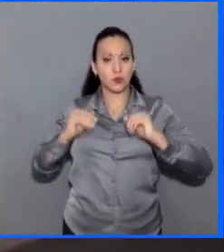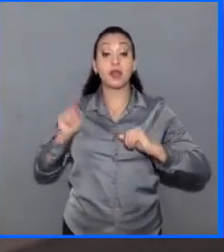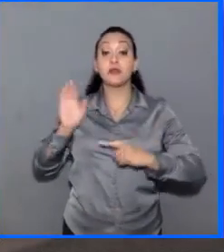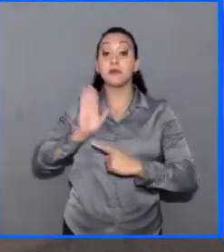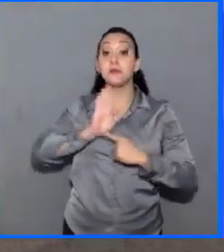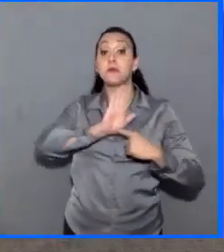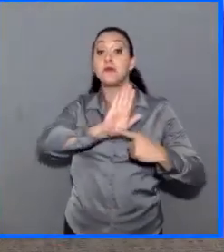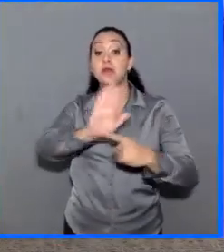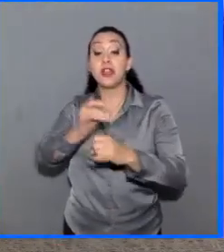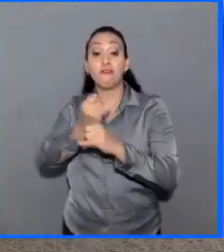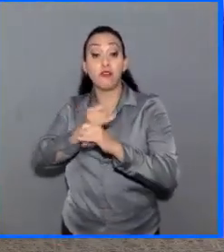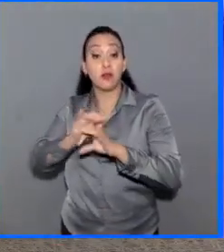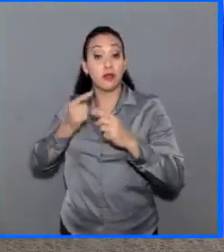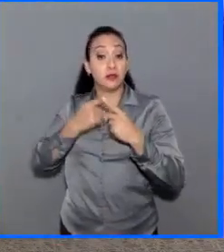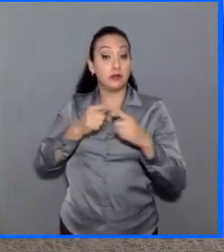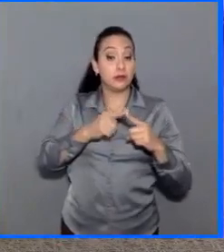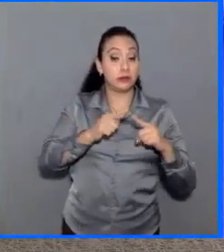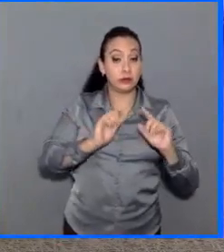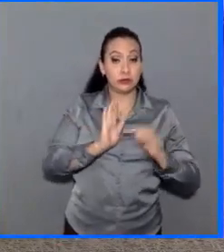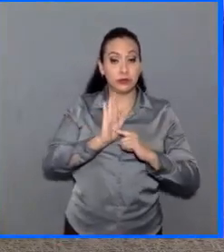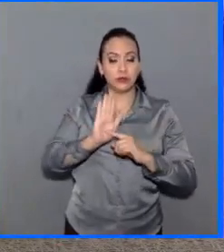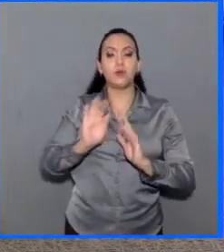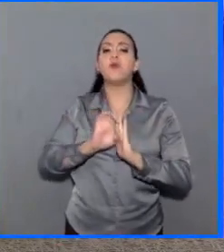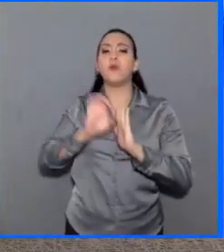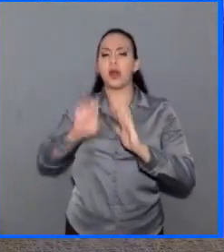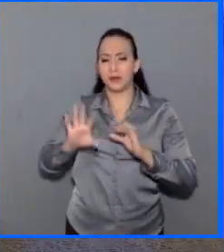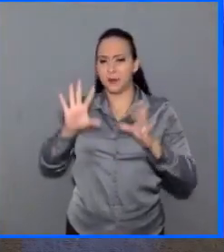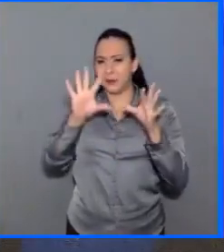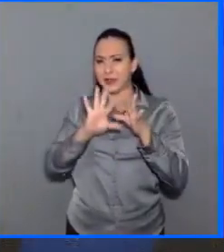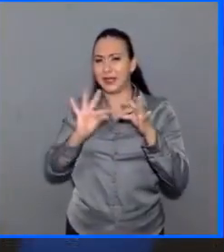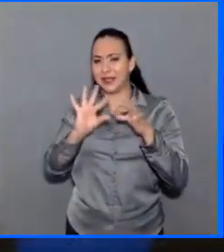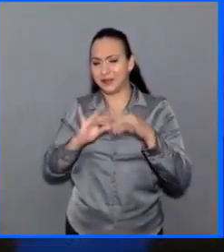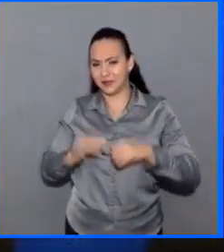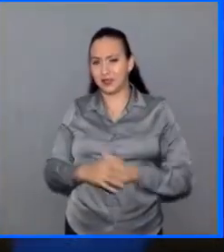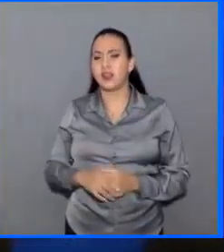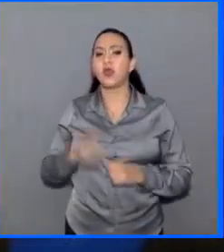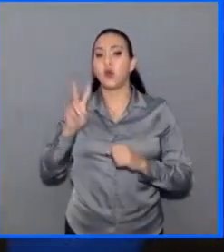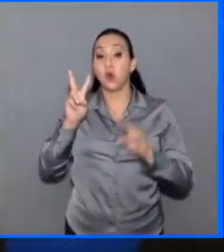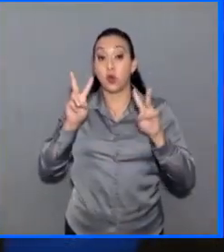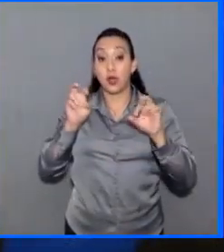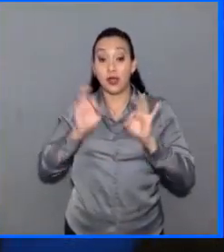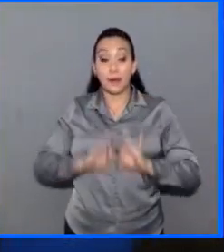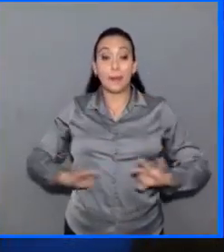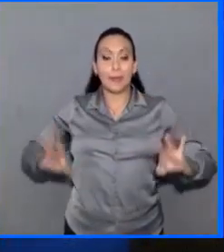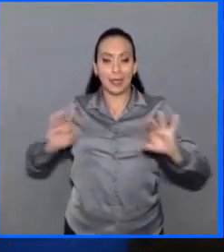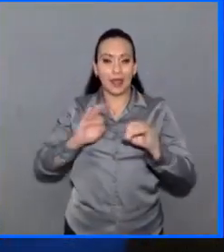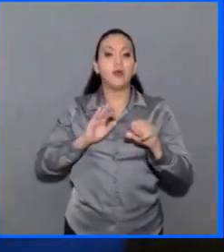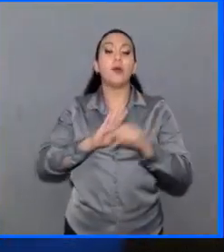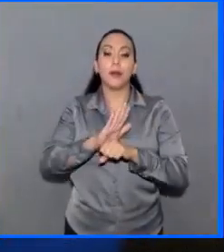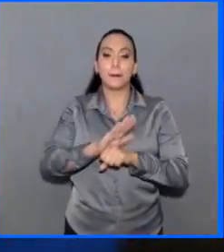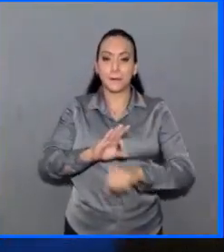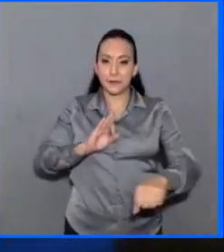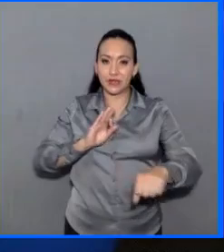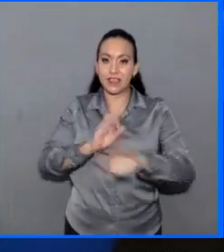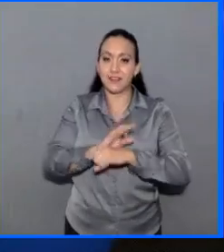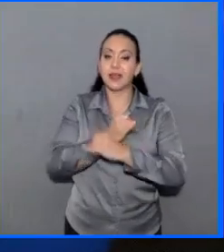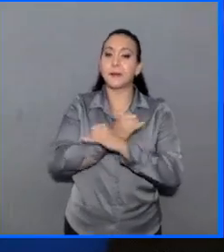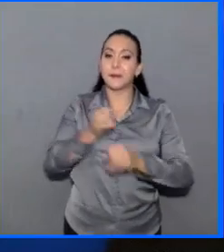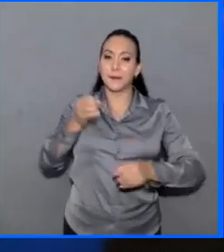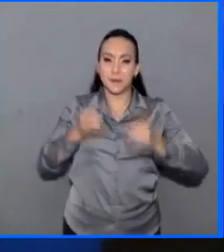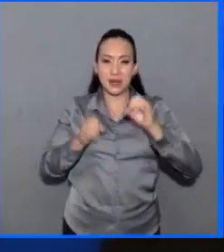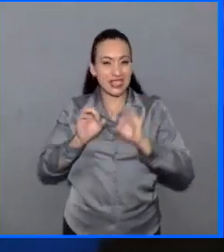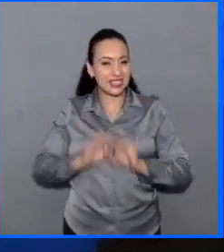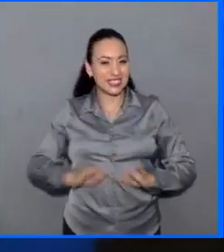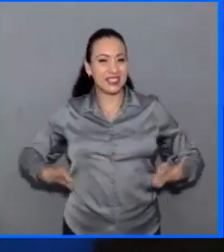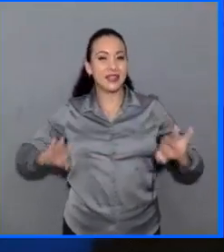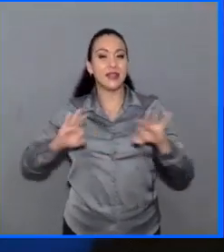informes. En este marco se advirtió que uno de los elementos a destacar es la importancia de la defensa de la independencia judicial ante los